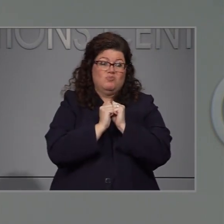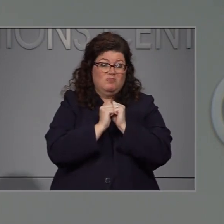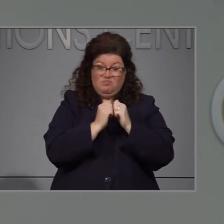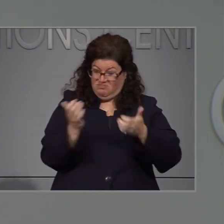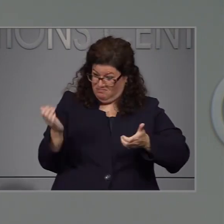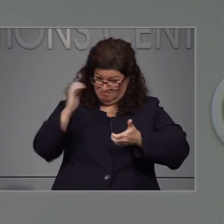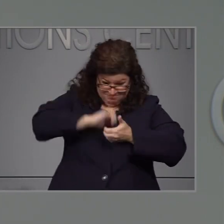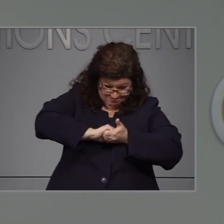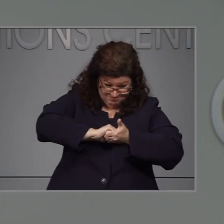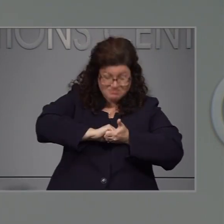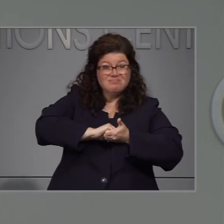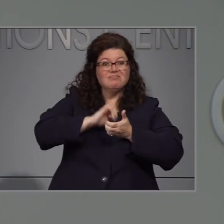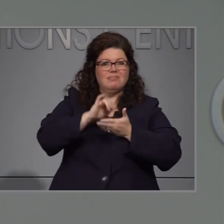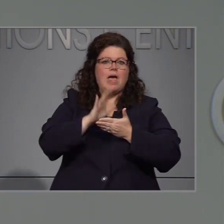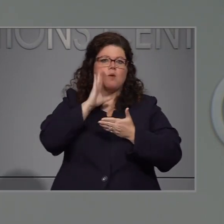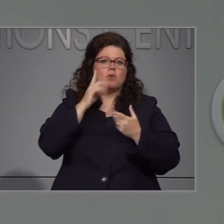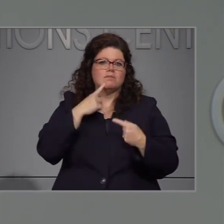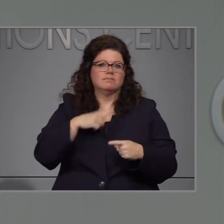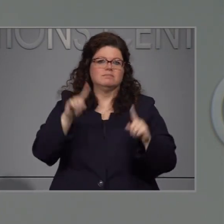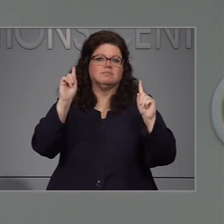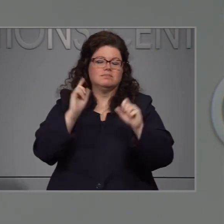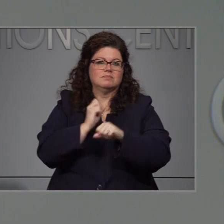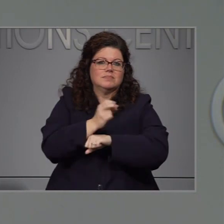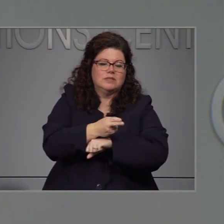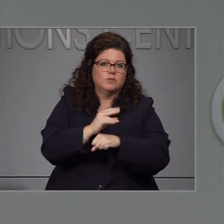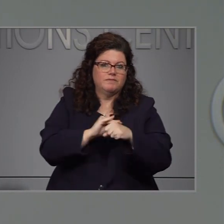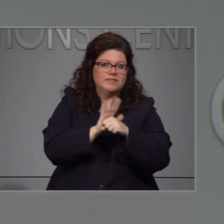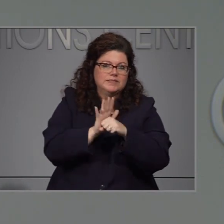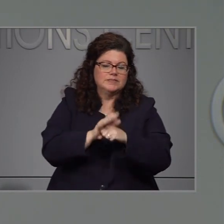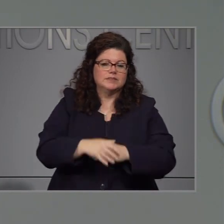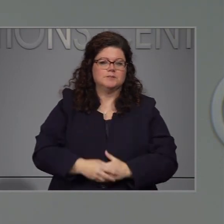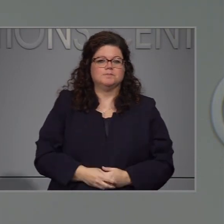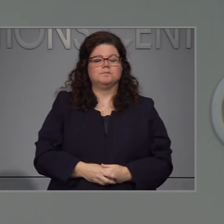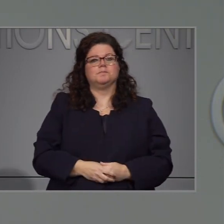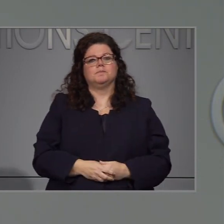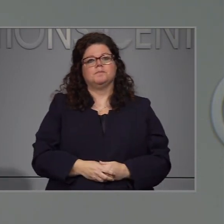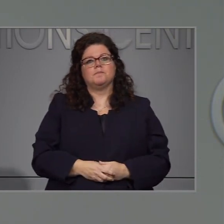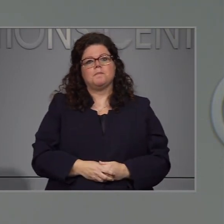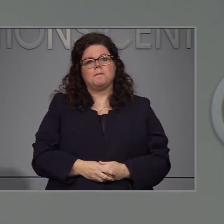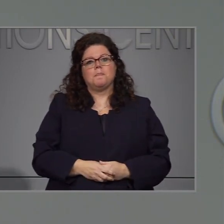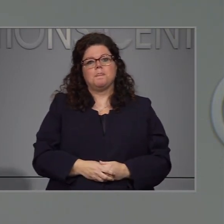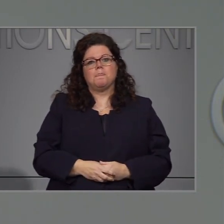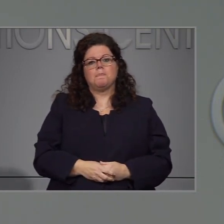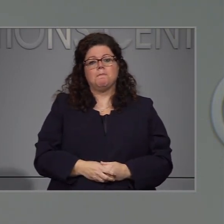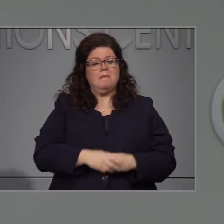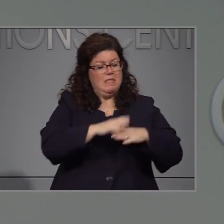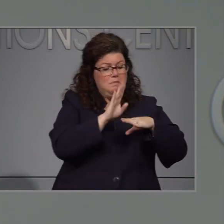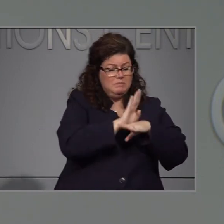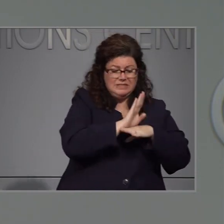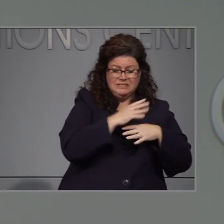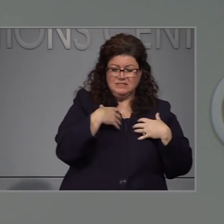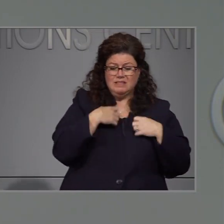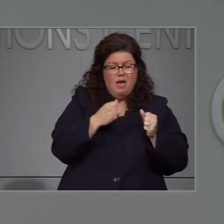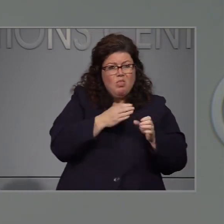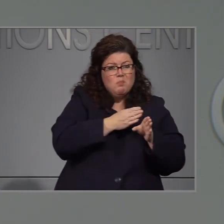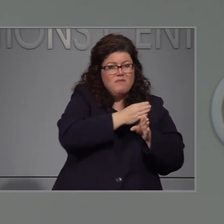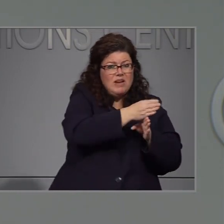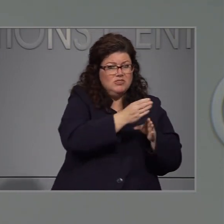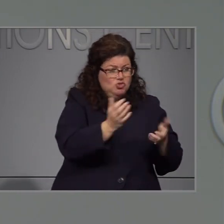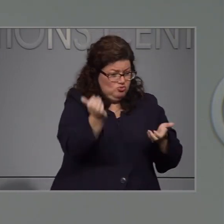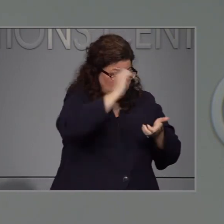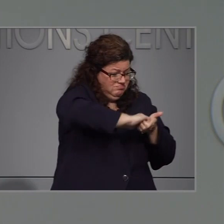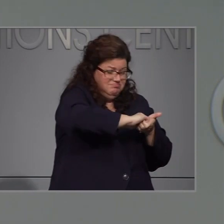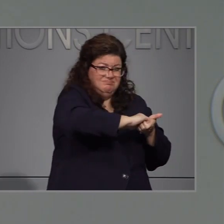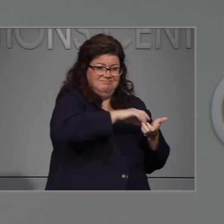concierto. De hecho, este es el trayecto clave para la recuperación. Y yo no estoy solo. Y yo veo que si